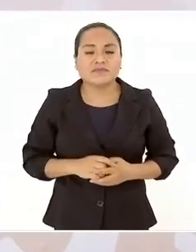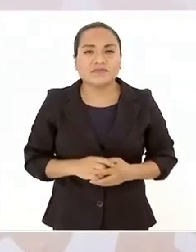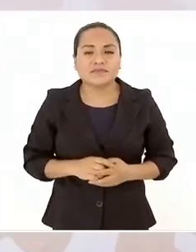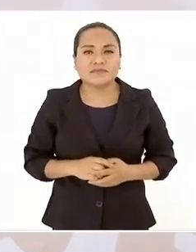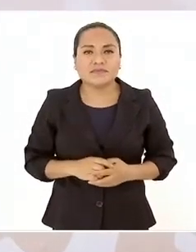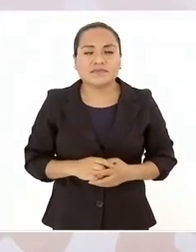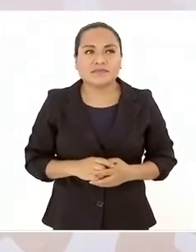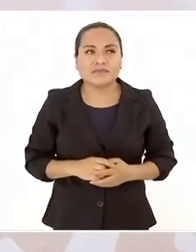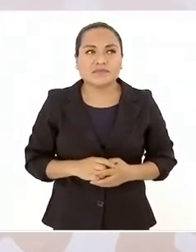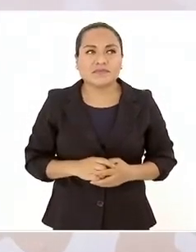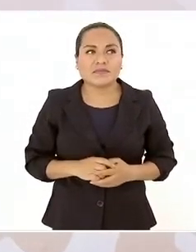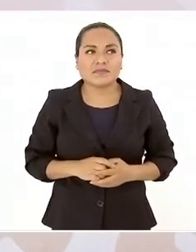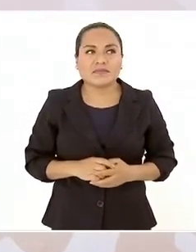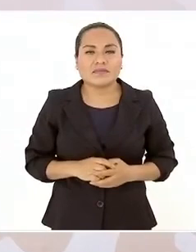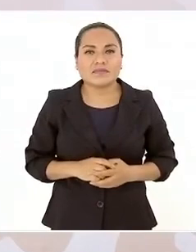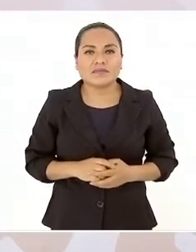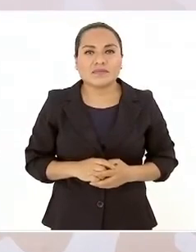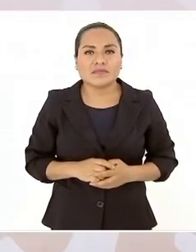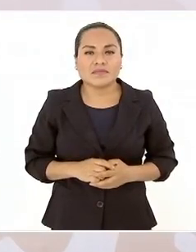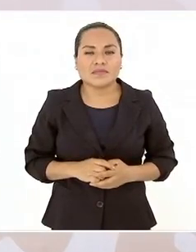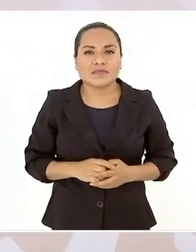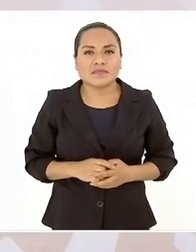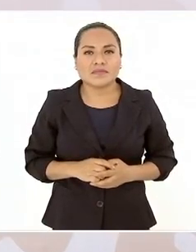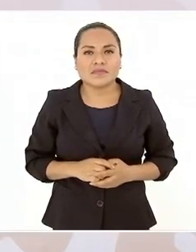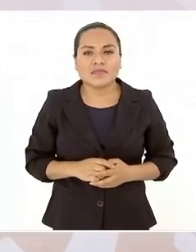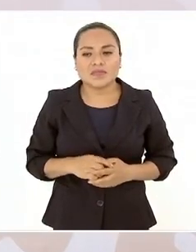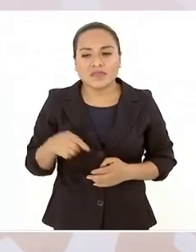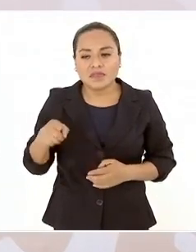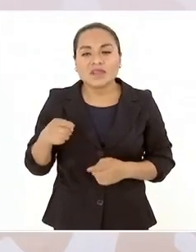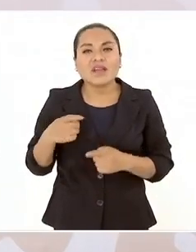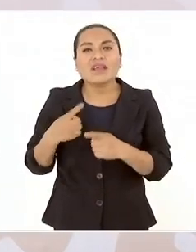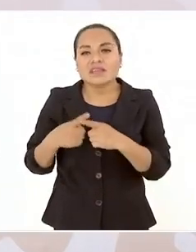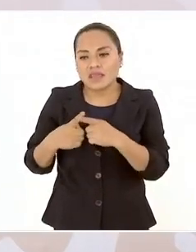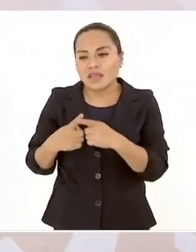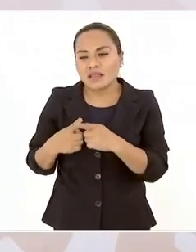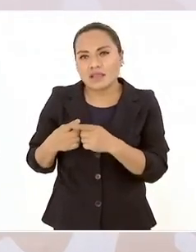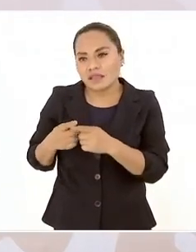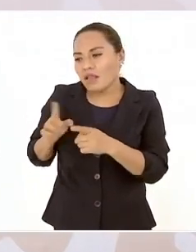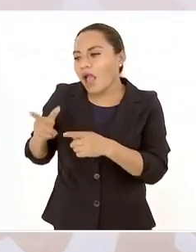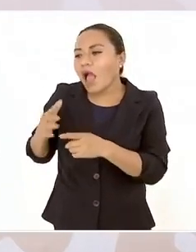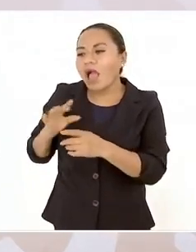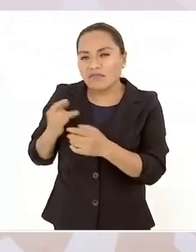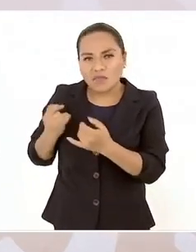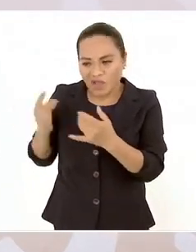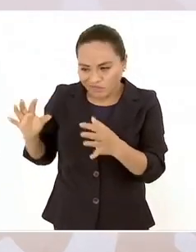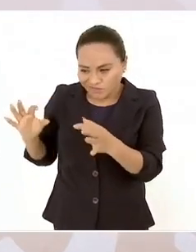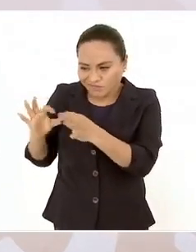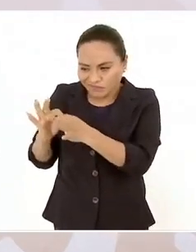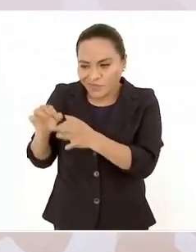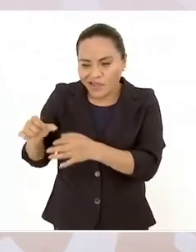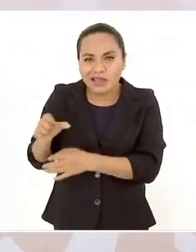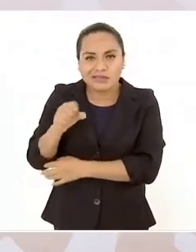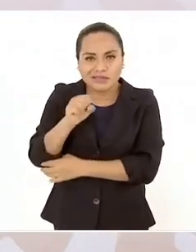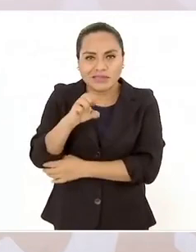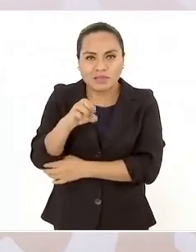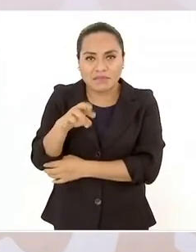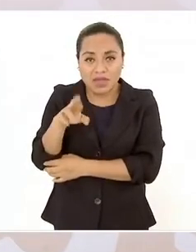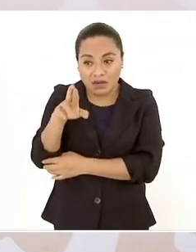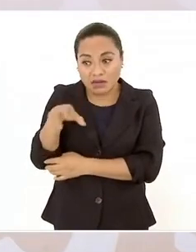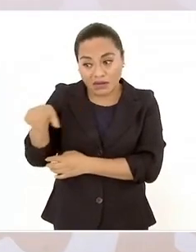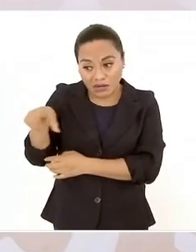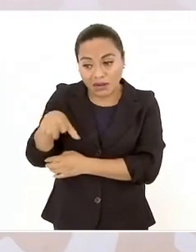que va a depender de la Secretaría de Marina, para que